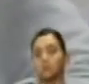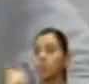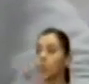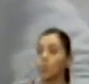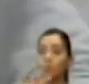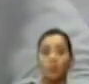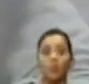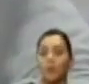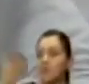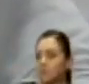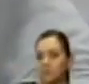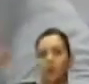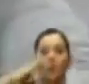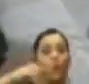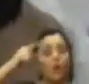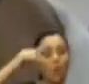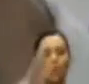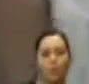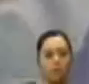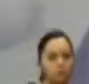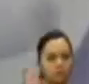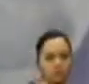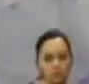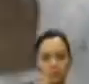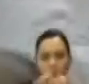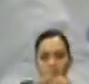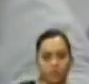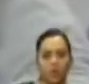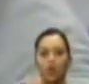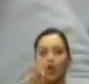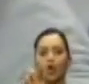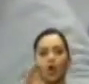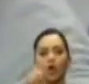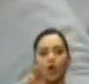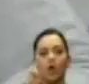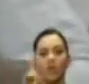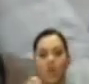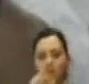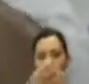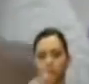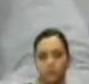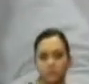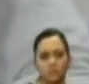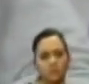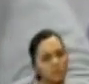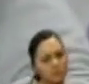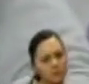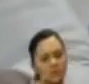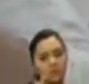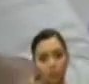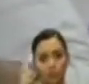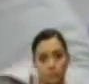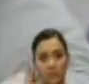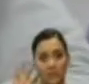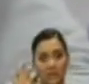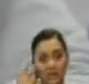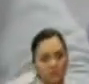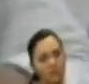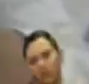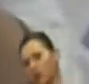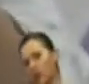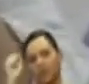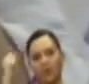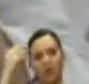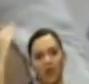consulta popular. Por supuesto, en el 2013 arrasamos en Esmeraldas, porque la gente no es tonta, ¿no? Y sabe que actuamos